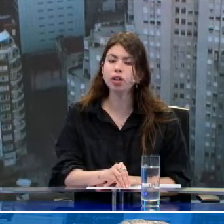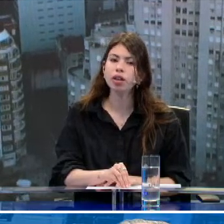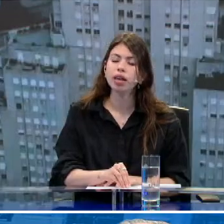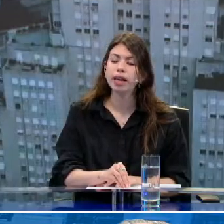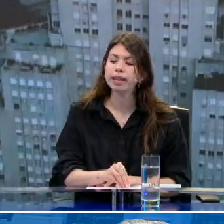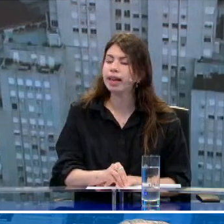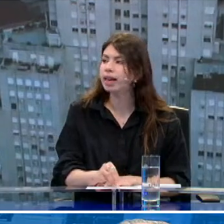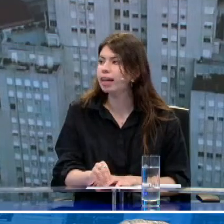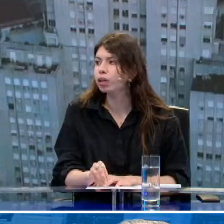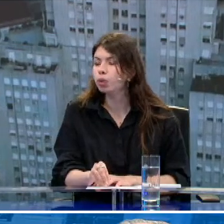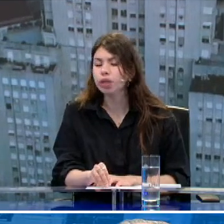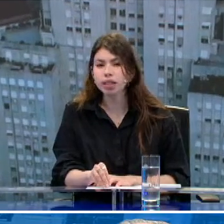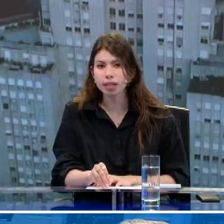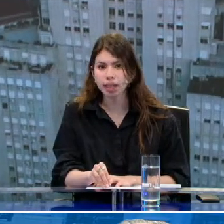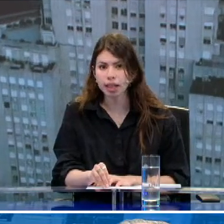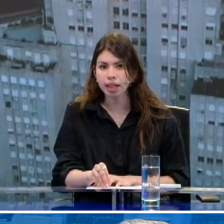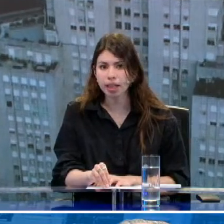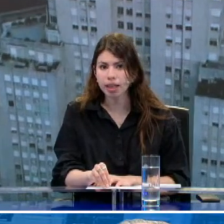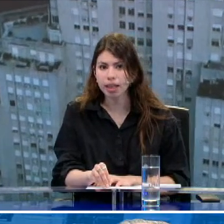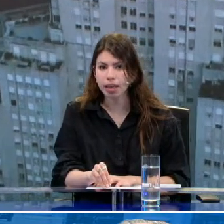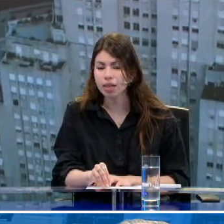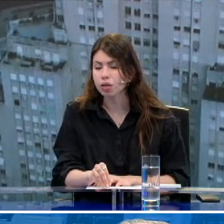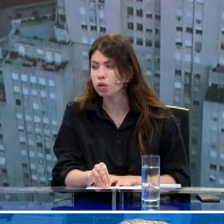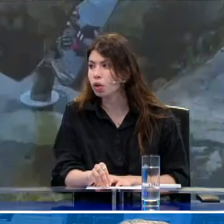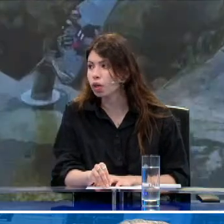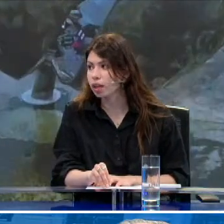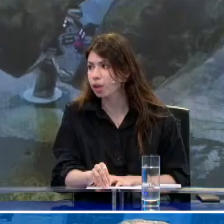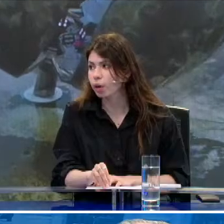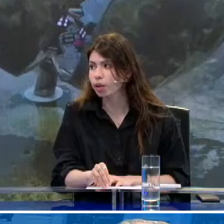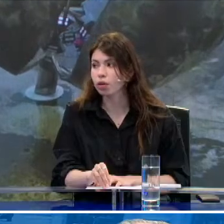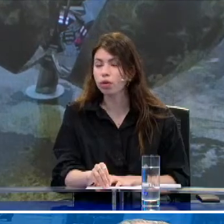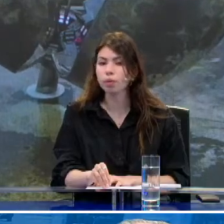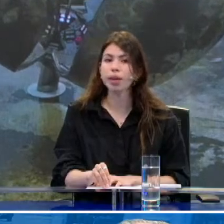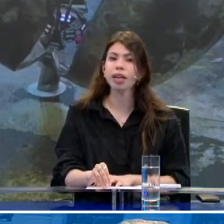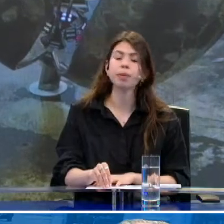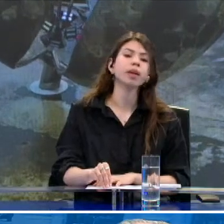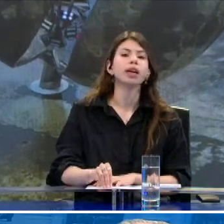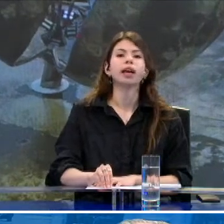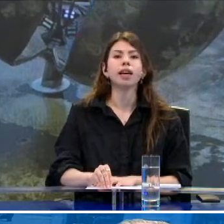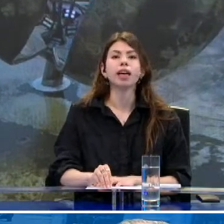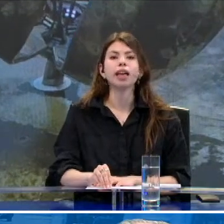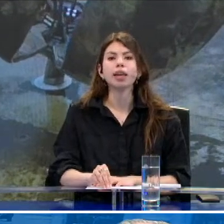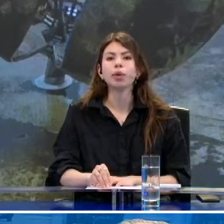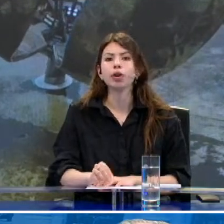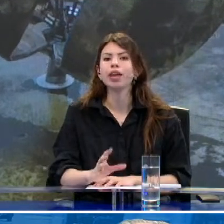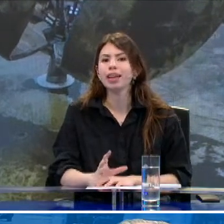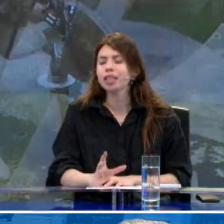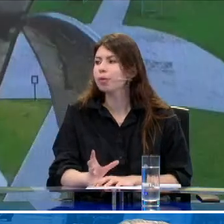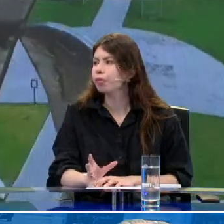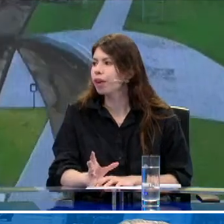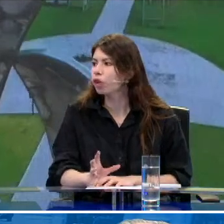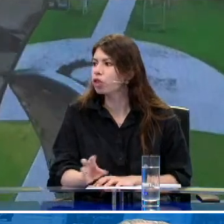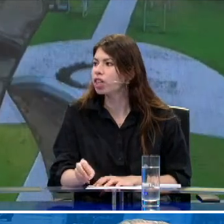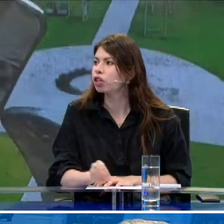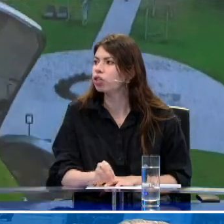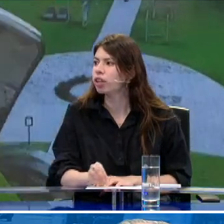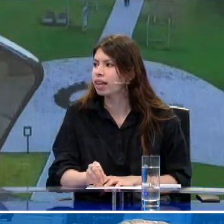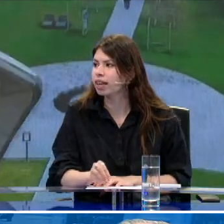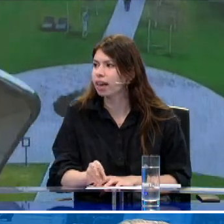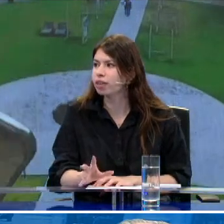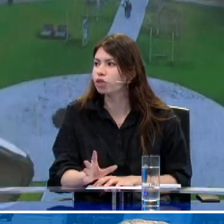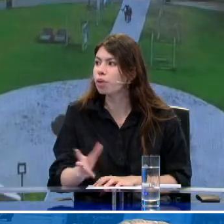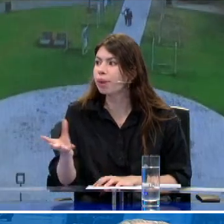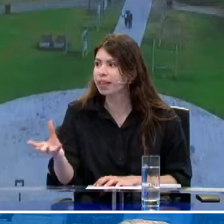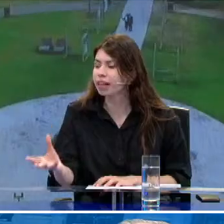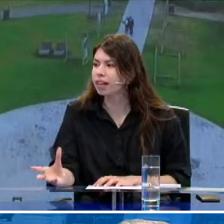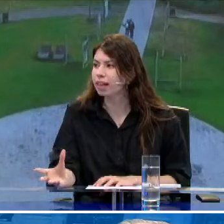suspendió. Está el tuit de el asesor Eduardo Menem. Y bueno, y Guillermo Francos, estos tres